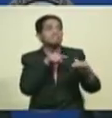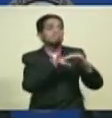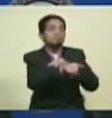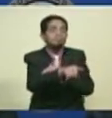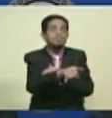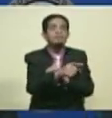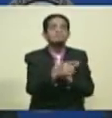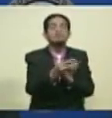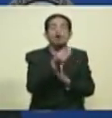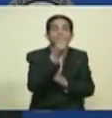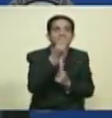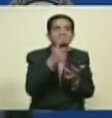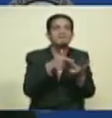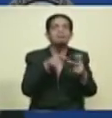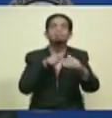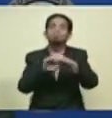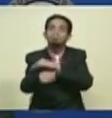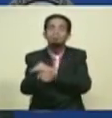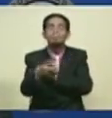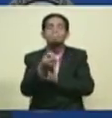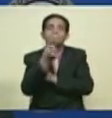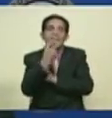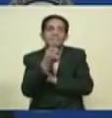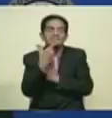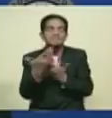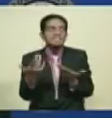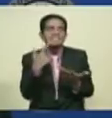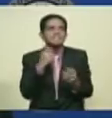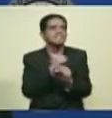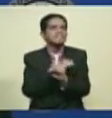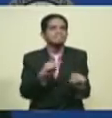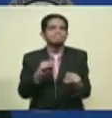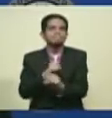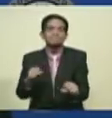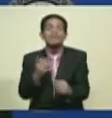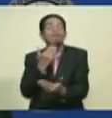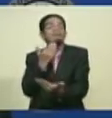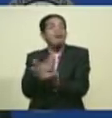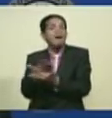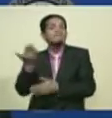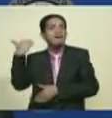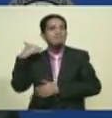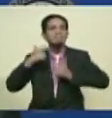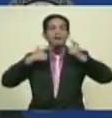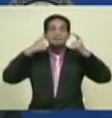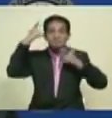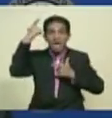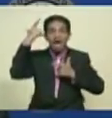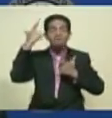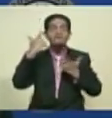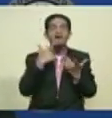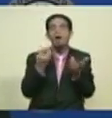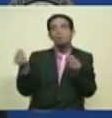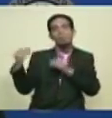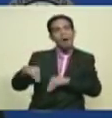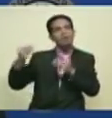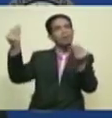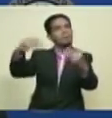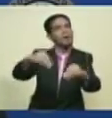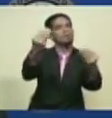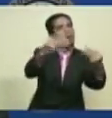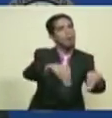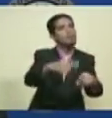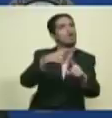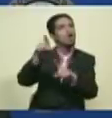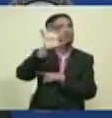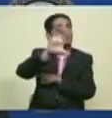medicinas por la vía regular y tenemos, gracias al comandante Chávez que diversificó las relaciones internacionales con el presidente Maduro, entonces como